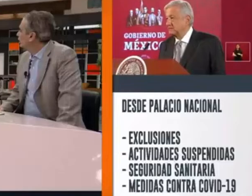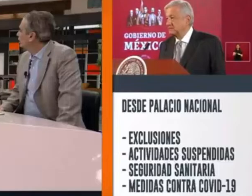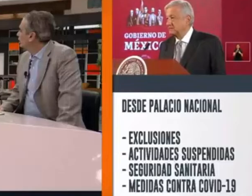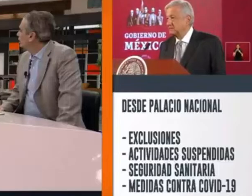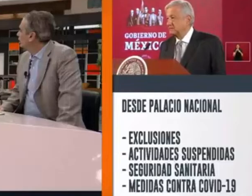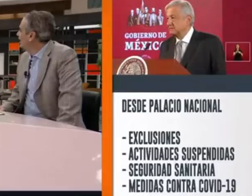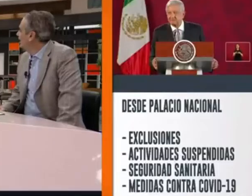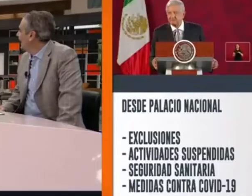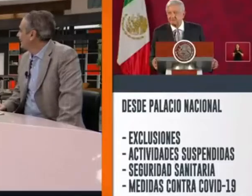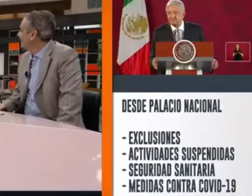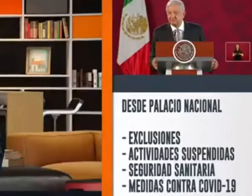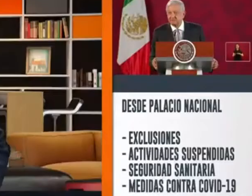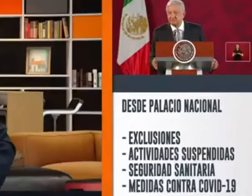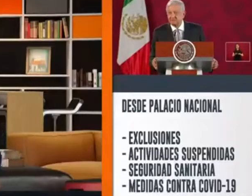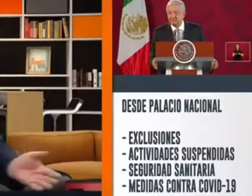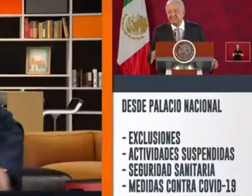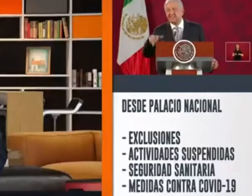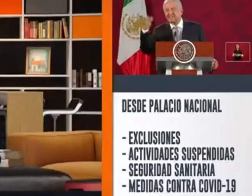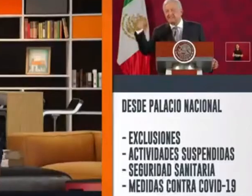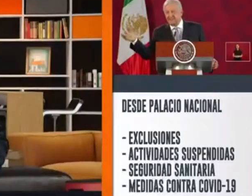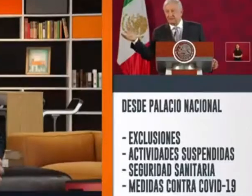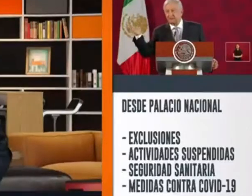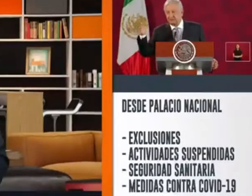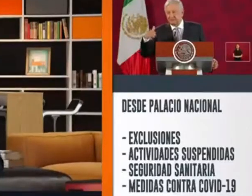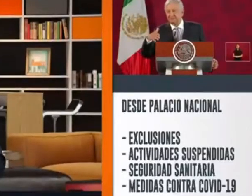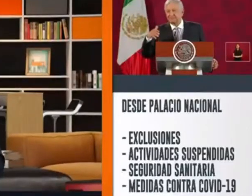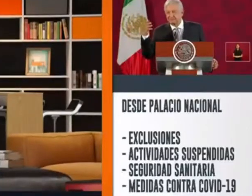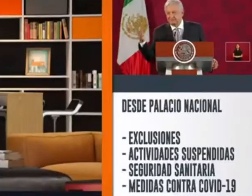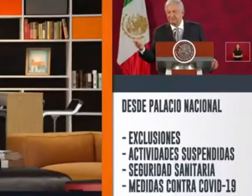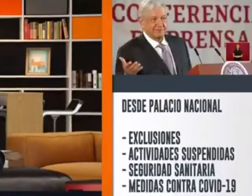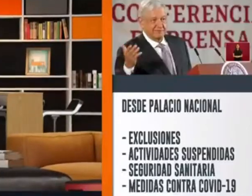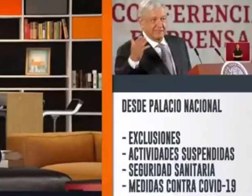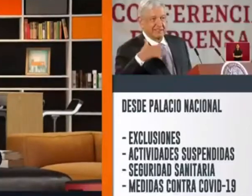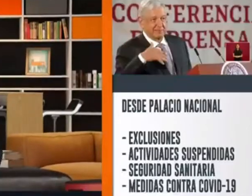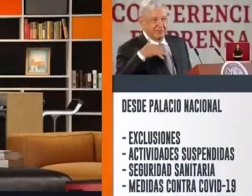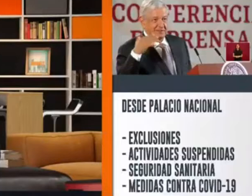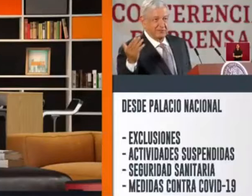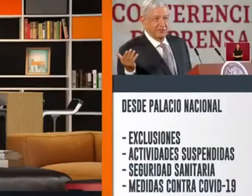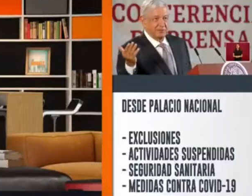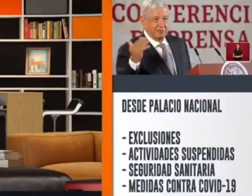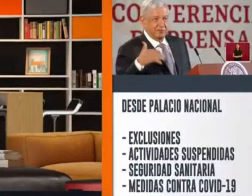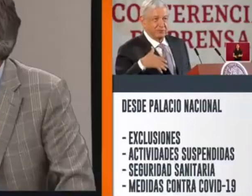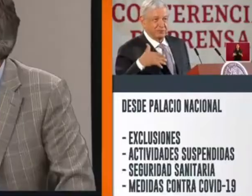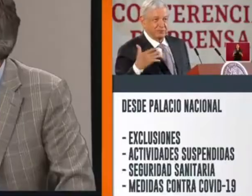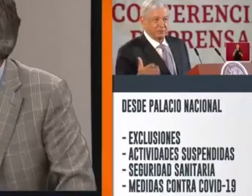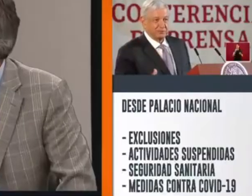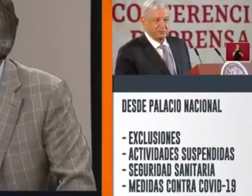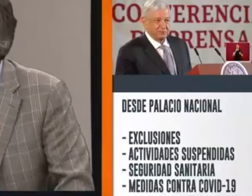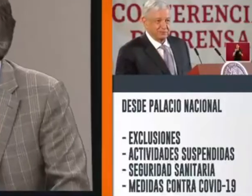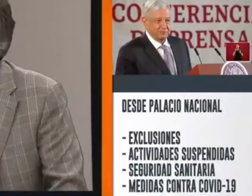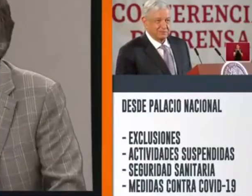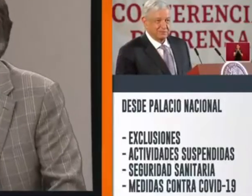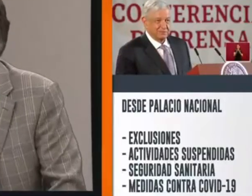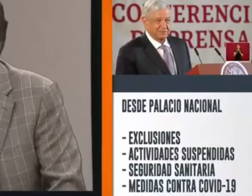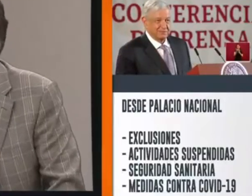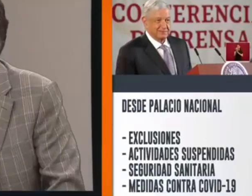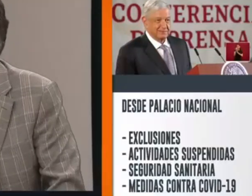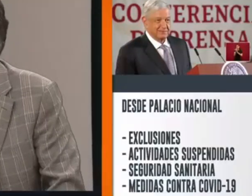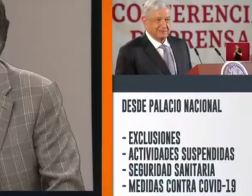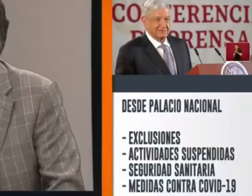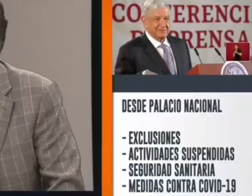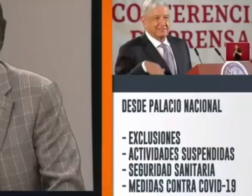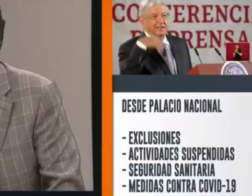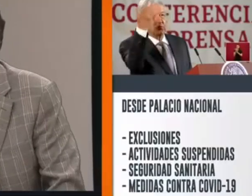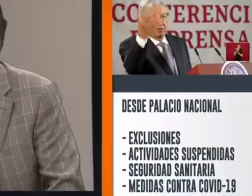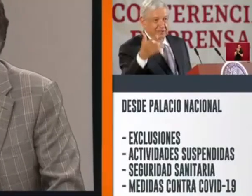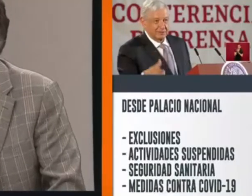derecho o el izquierdo? Dice, pues ninguno, ¿no? Pero bueno, pues, si hay que elegir, mejor no elijo. Pero creo que hay que empezar a distinguir entre política social